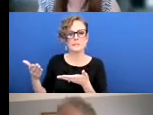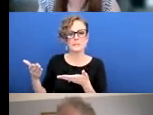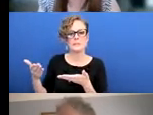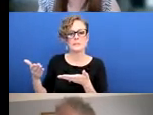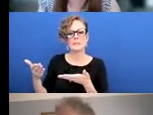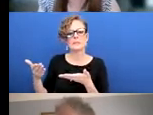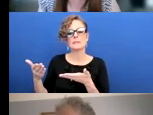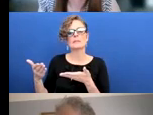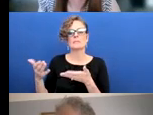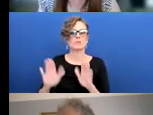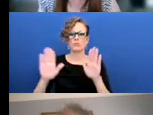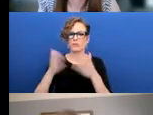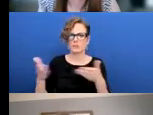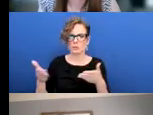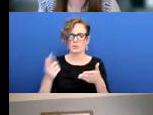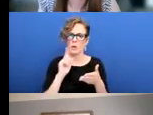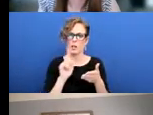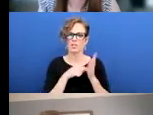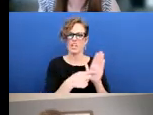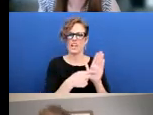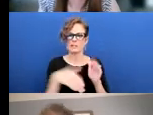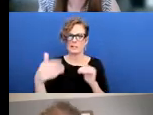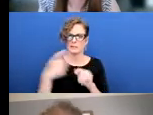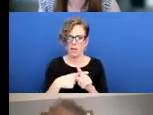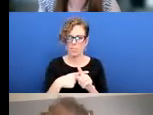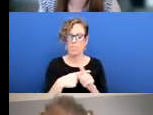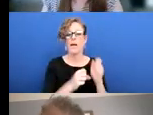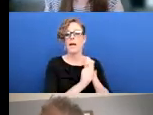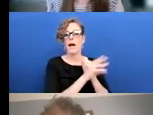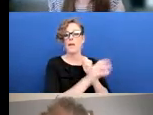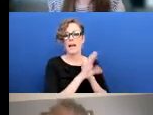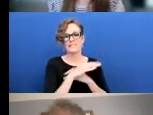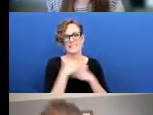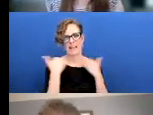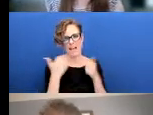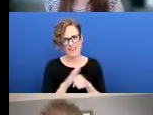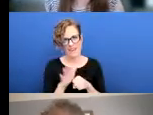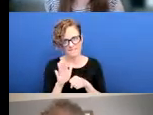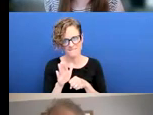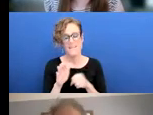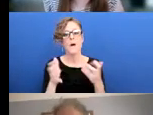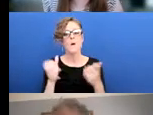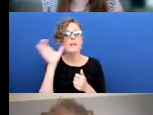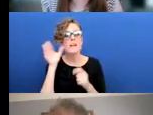vamos a hablar de la llamada telefónica para